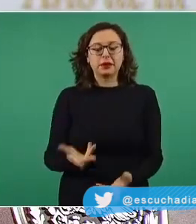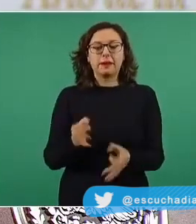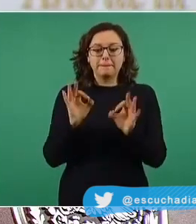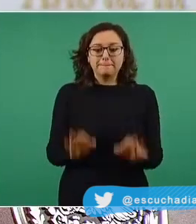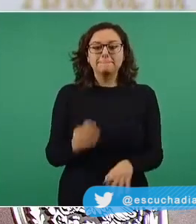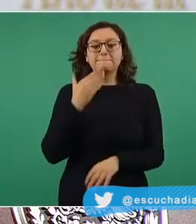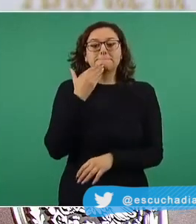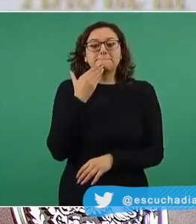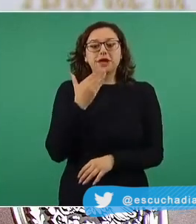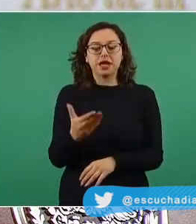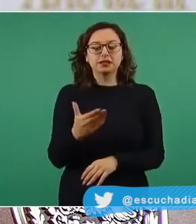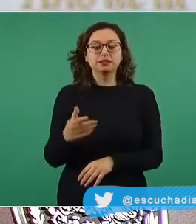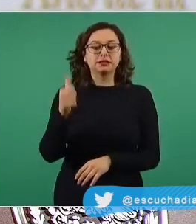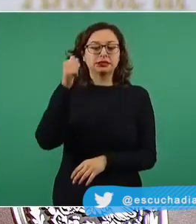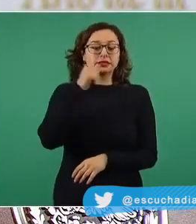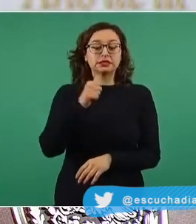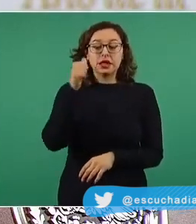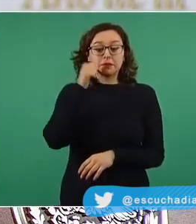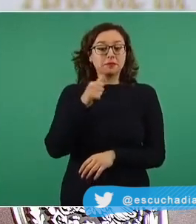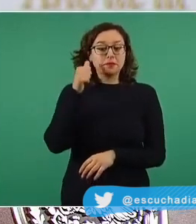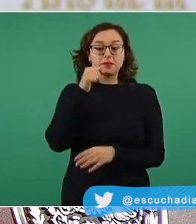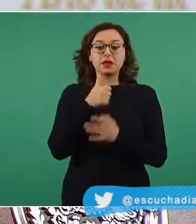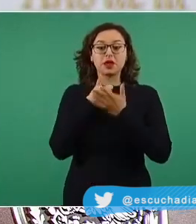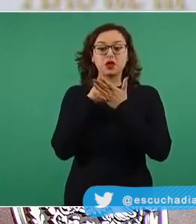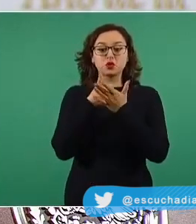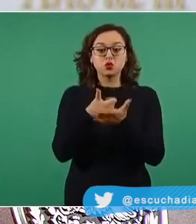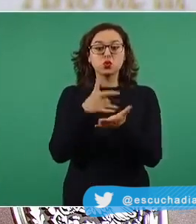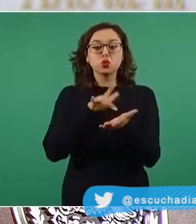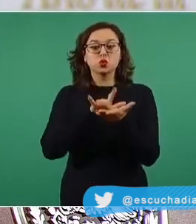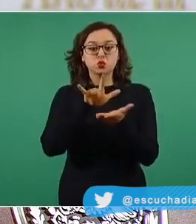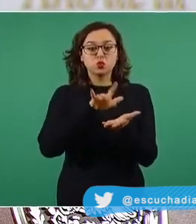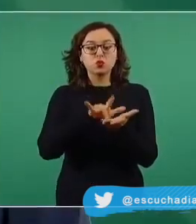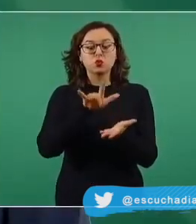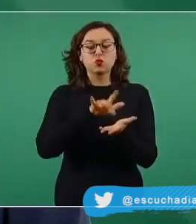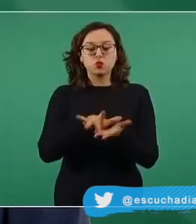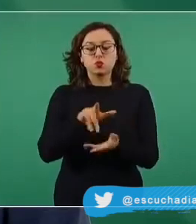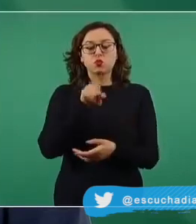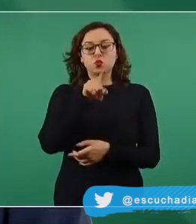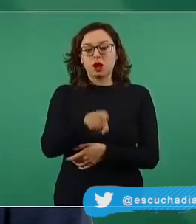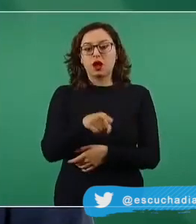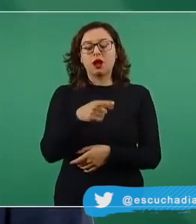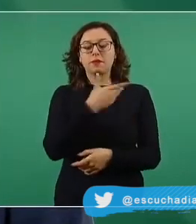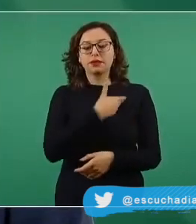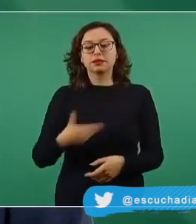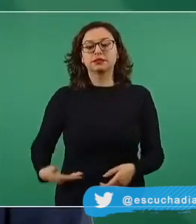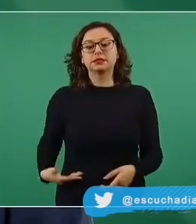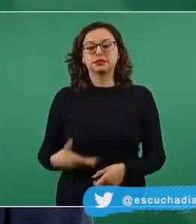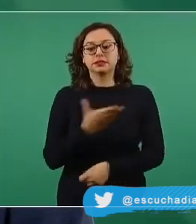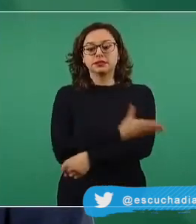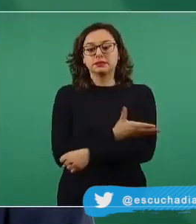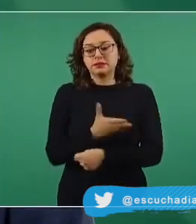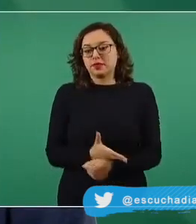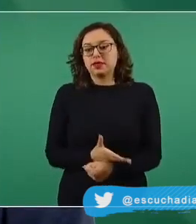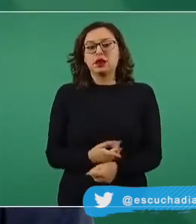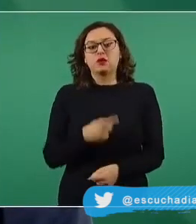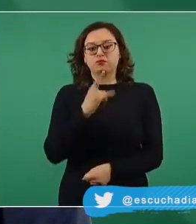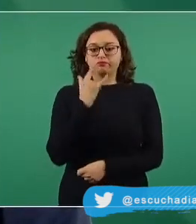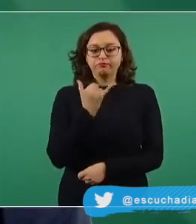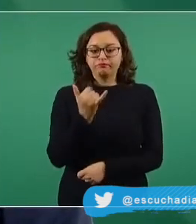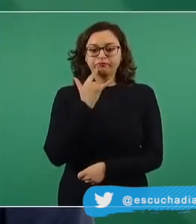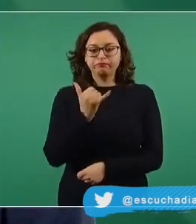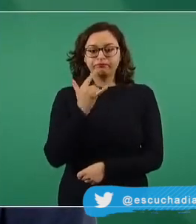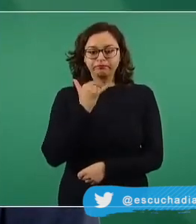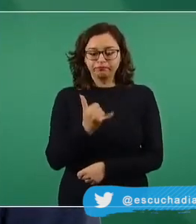simpatizante y ayudó a Francisco I. Madero en su lucha por la